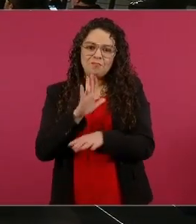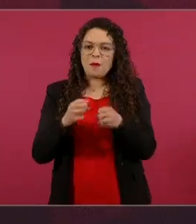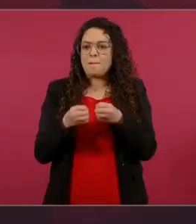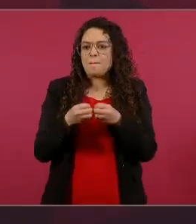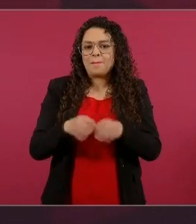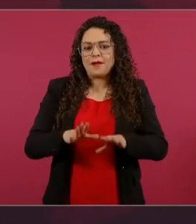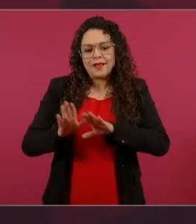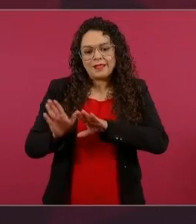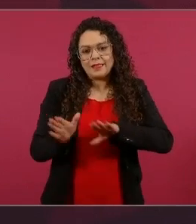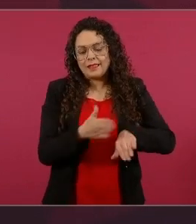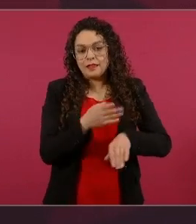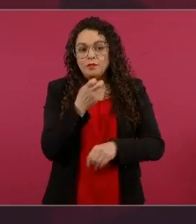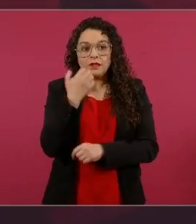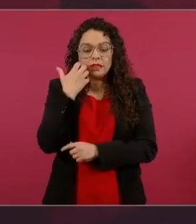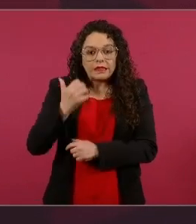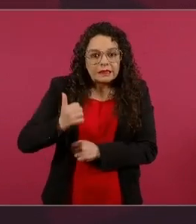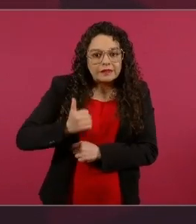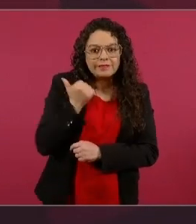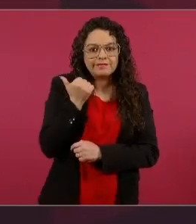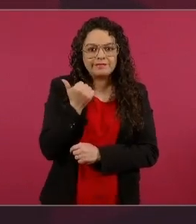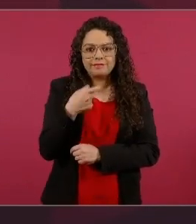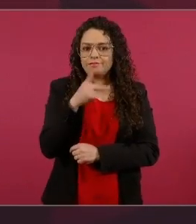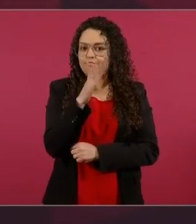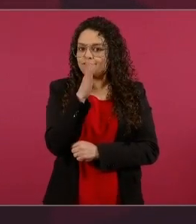migratorio Eso es